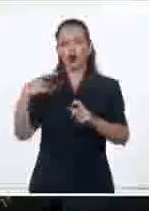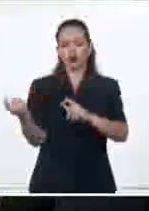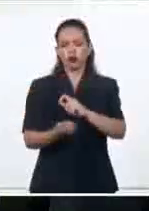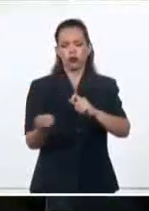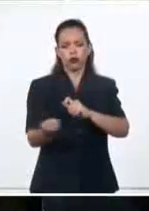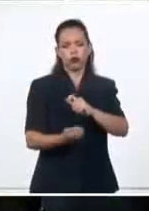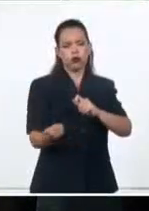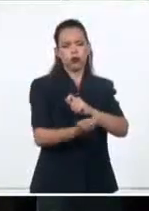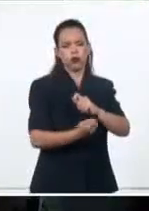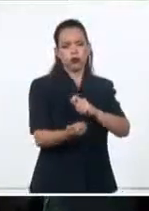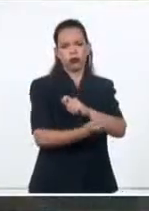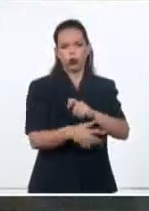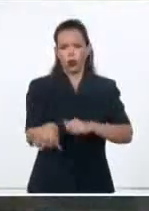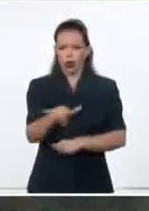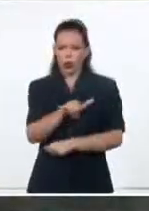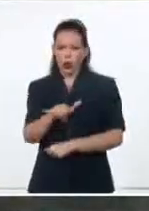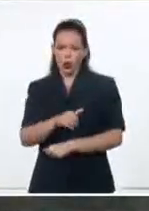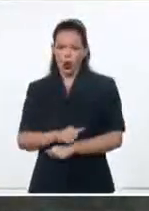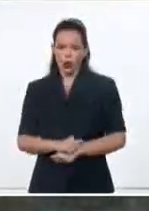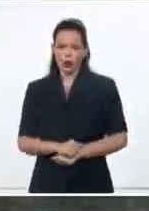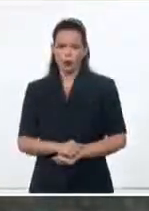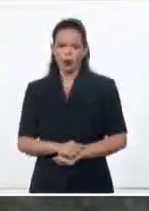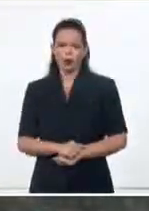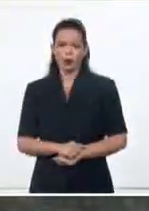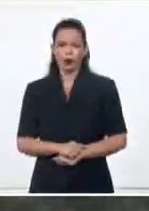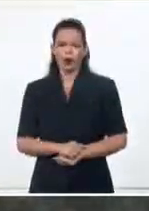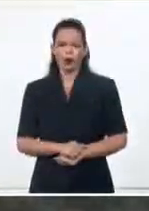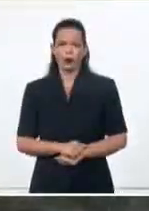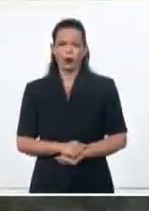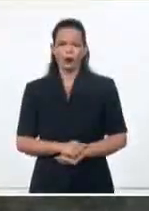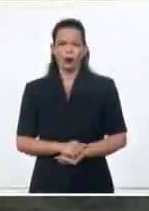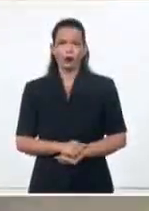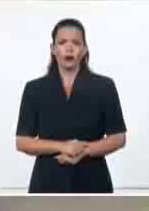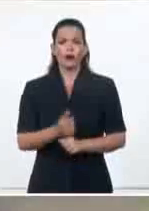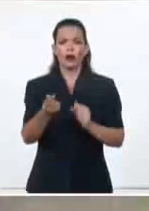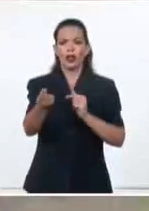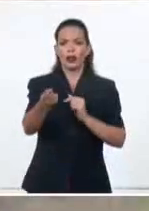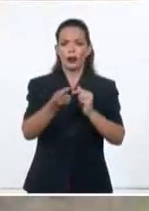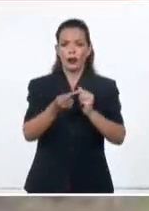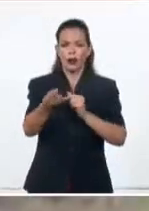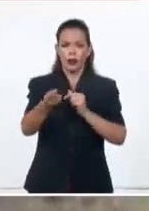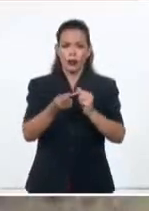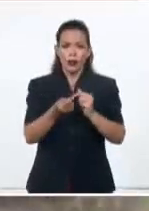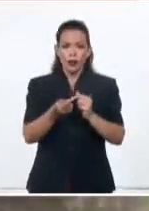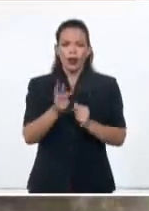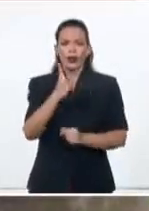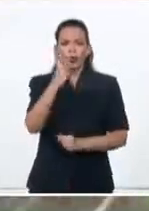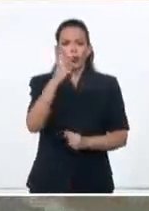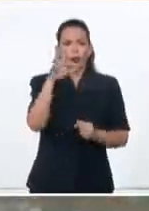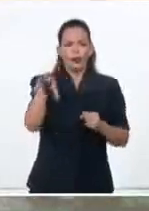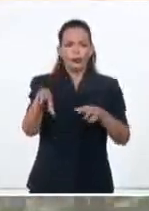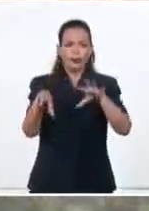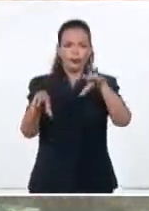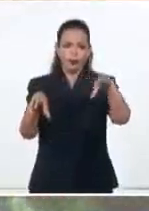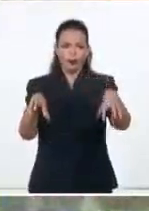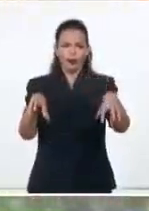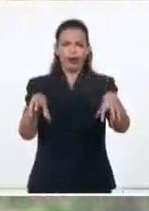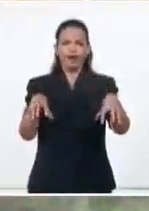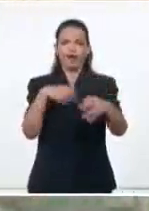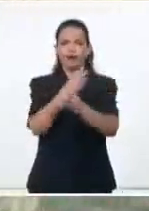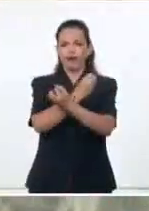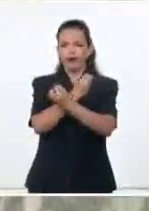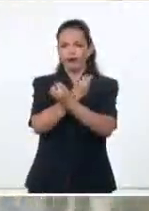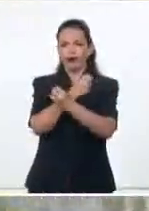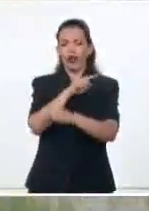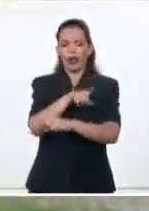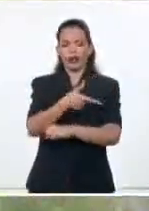áreas, en los otros focos, hay un control. Pero reitero, también muy cerca de los exóticos, también hay dos puntos calientes que tiene toda la vigilancia